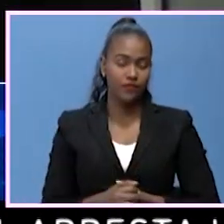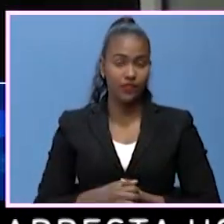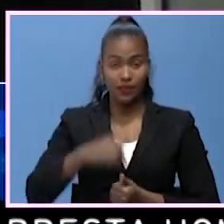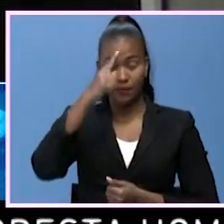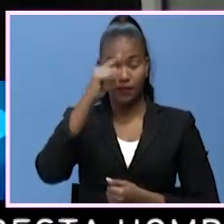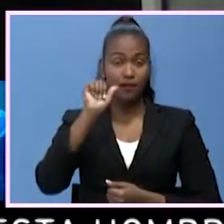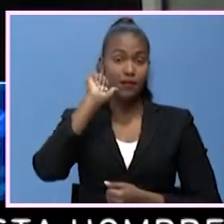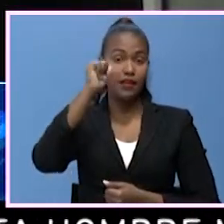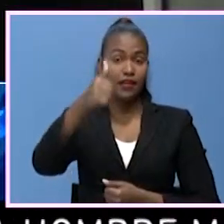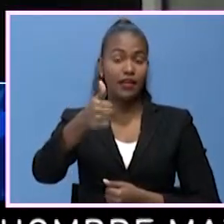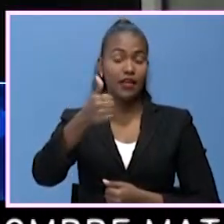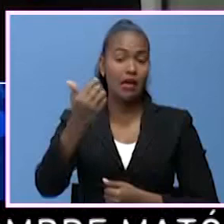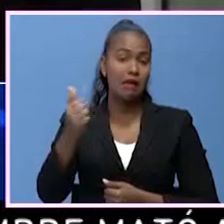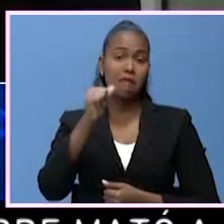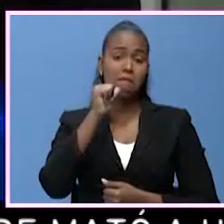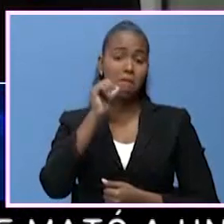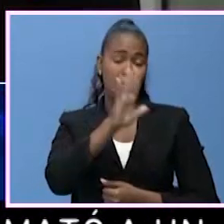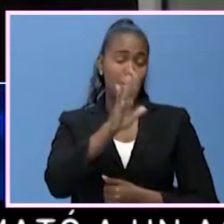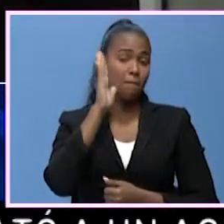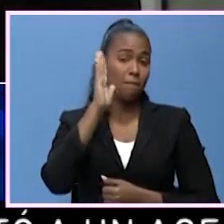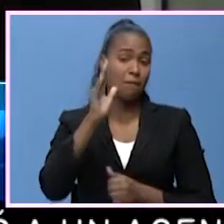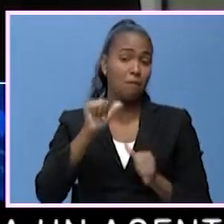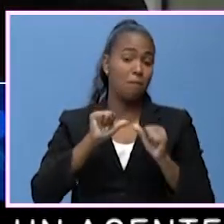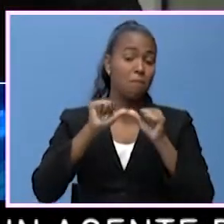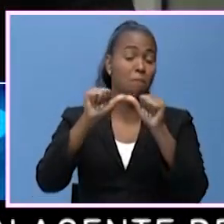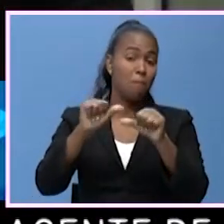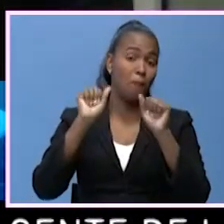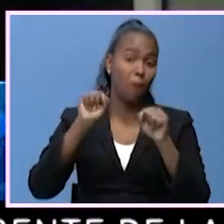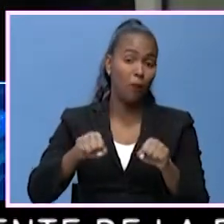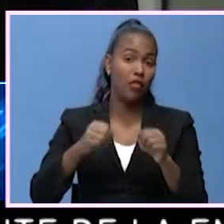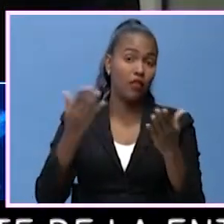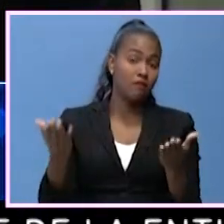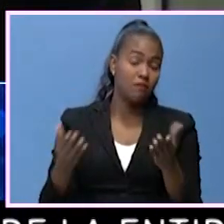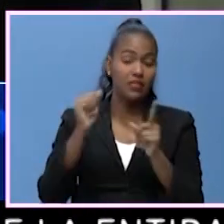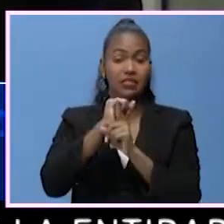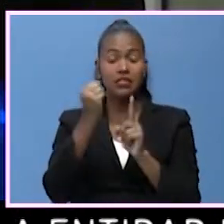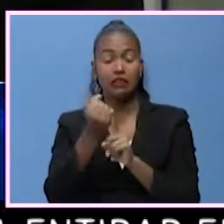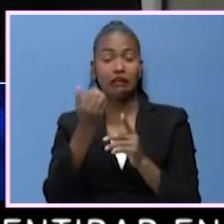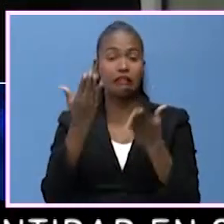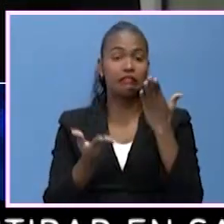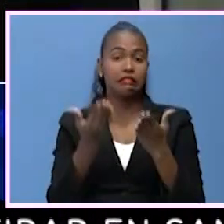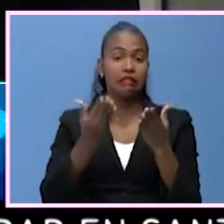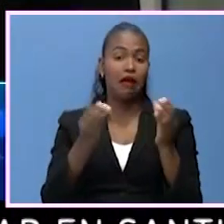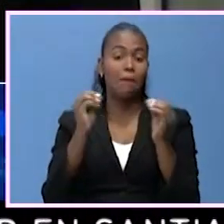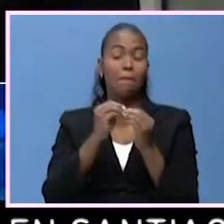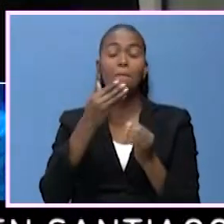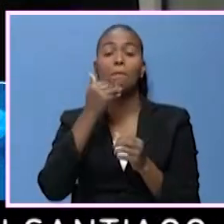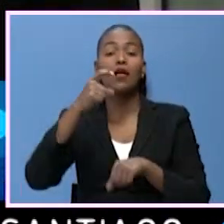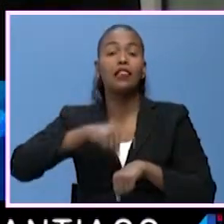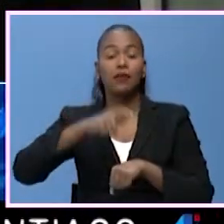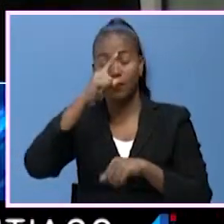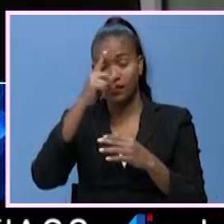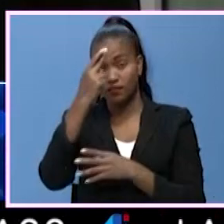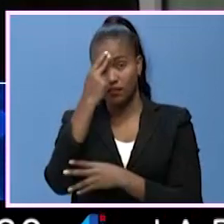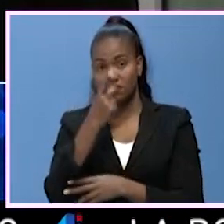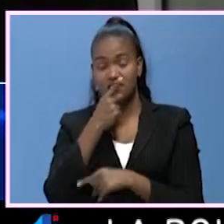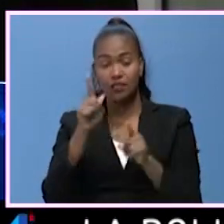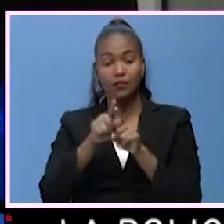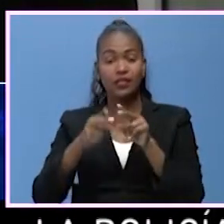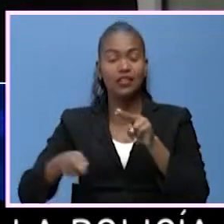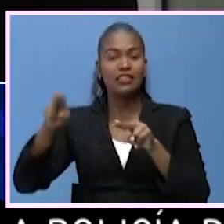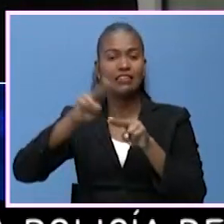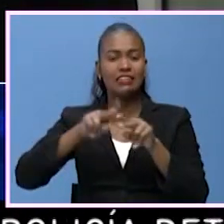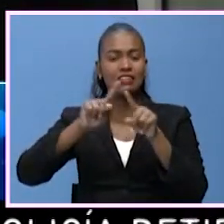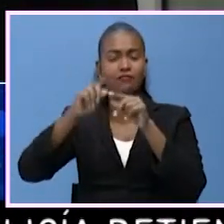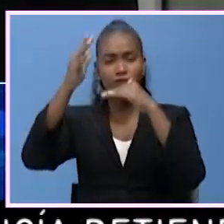Para mañana, pues se prevé que este patrón meteorológico se mantenga todavía, condiciones mayormente de buen tiempo sobre el país y solo incrementos